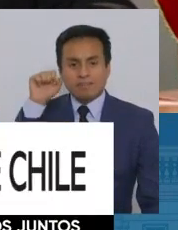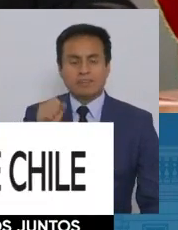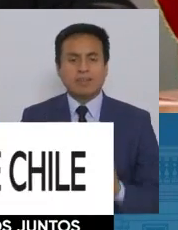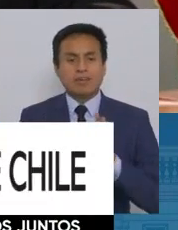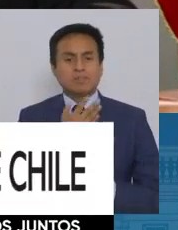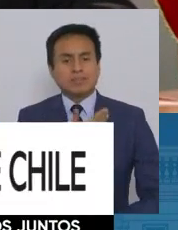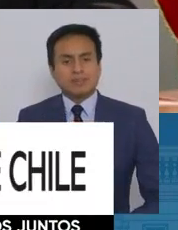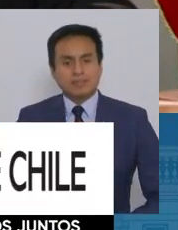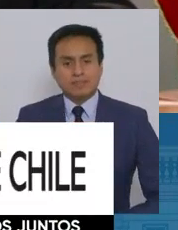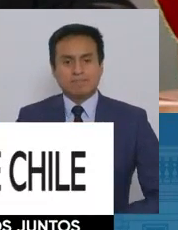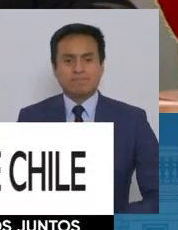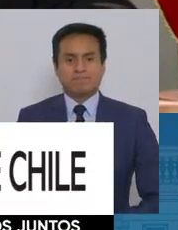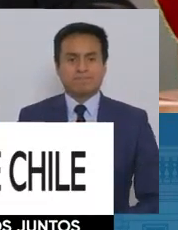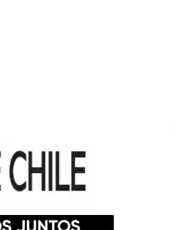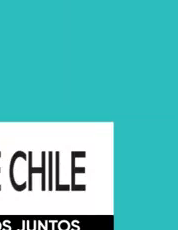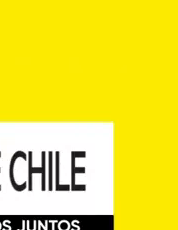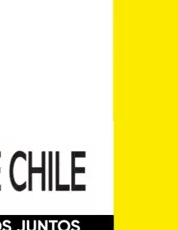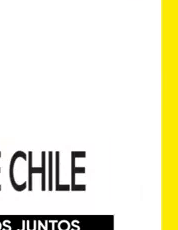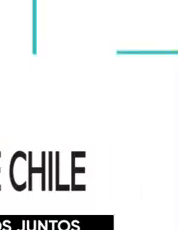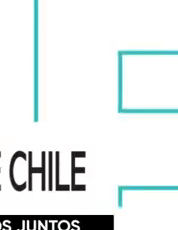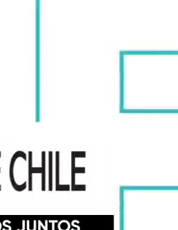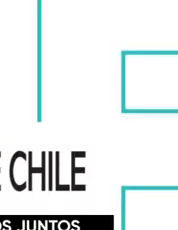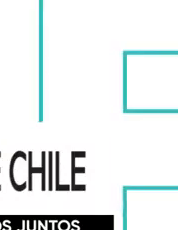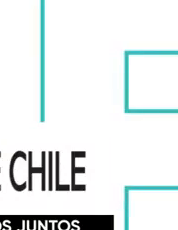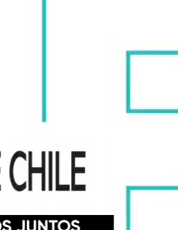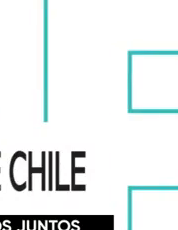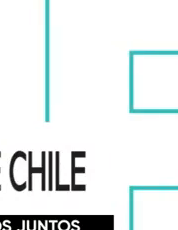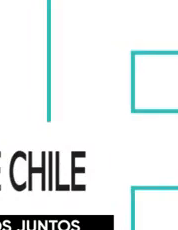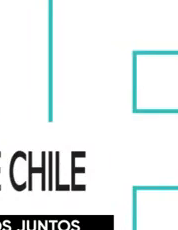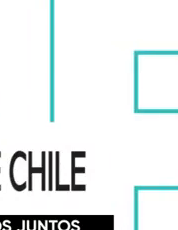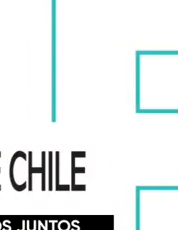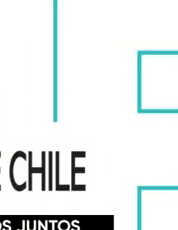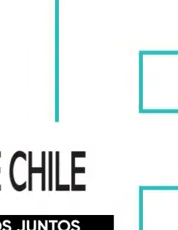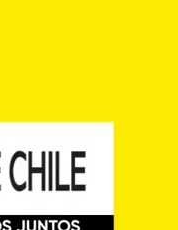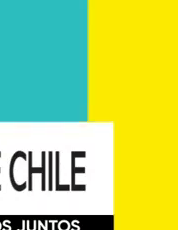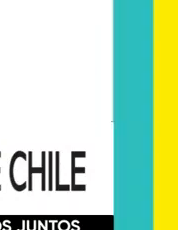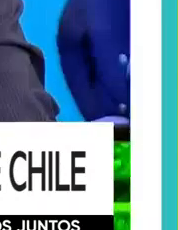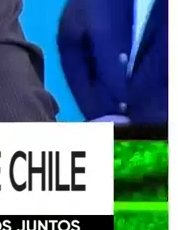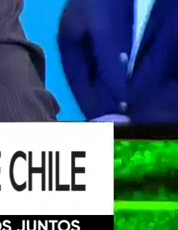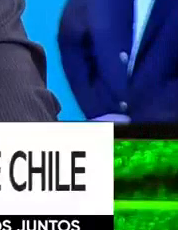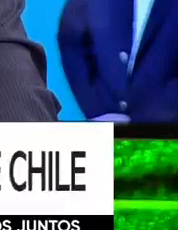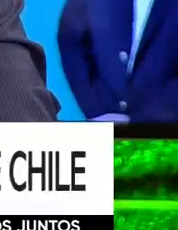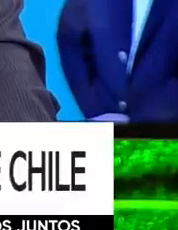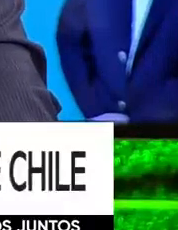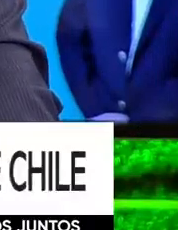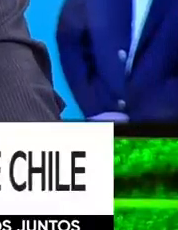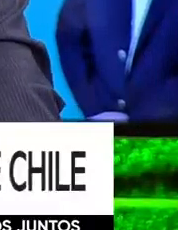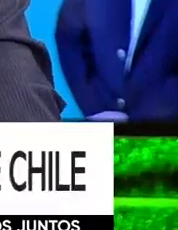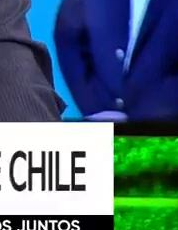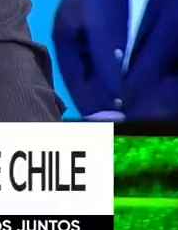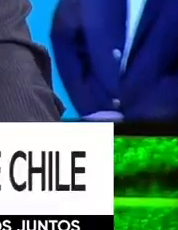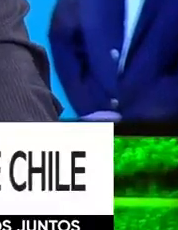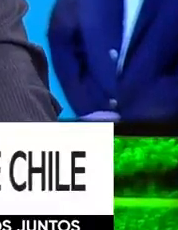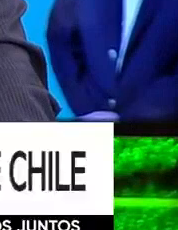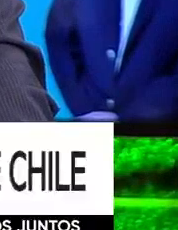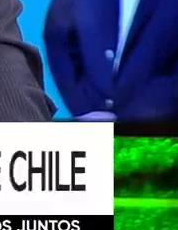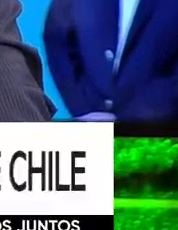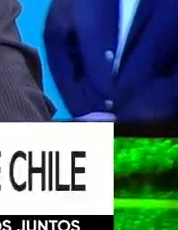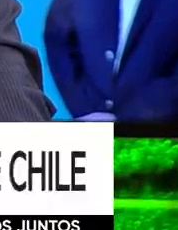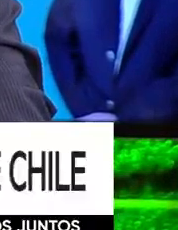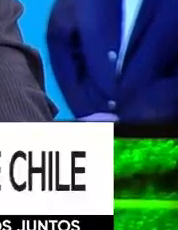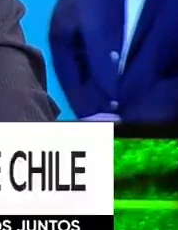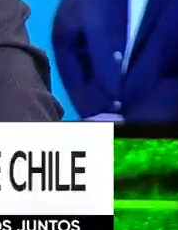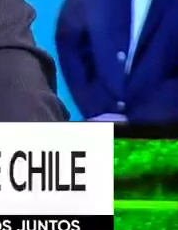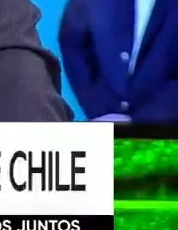Muchas gracias, presidente. Ahí estaba la clásica llamada entre el presidente actual con el futuro presidente. Lo vimos también. Antes